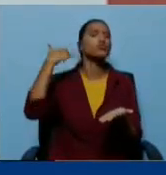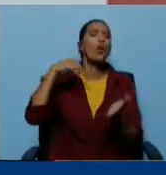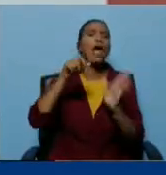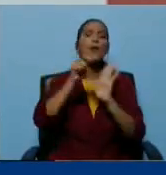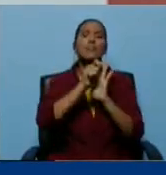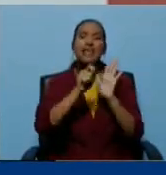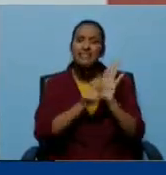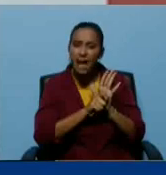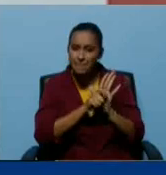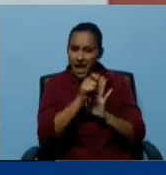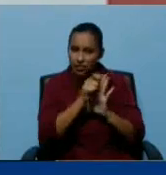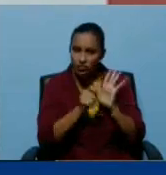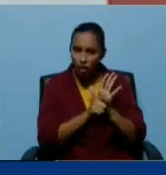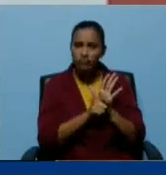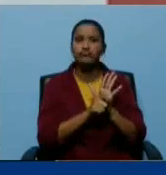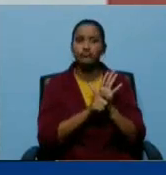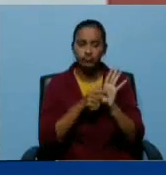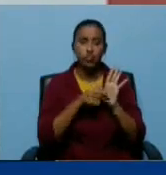centro.